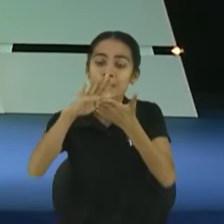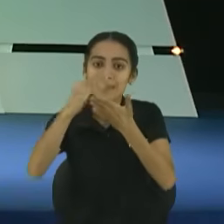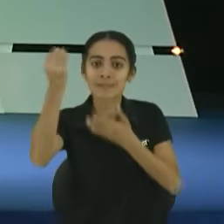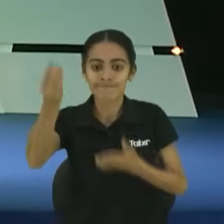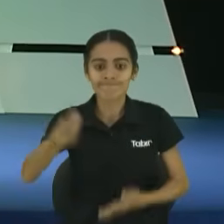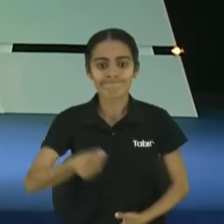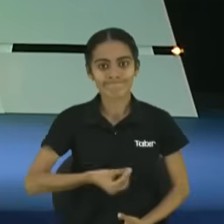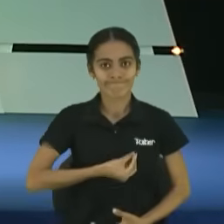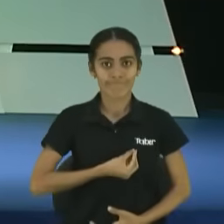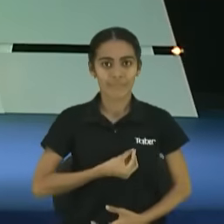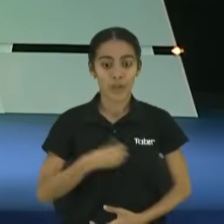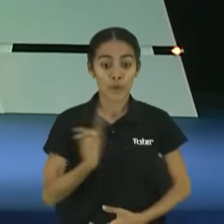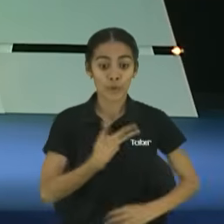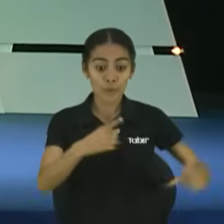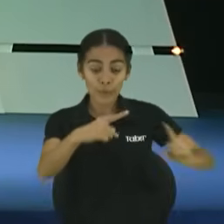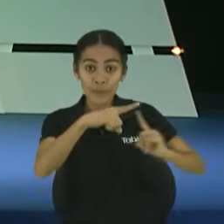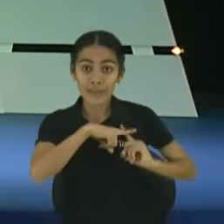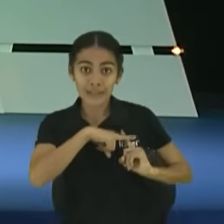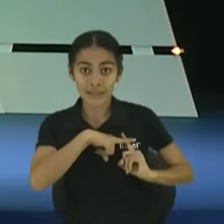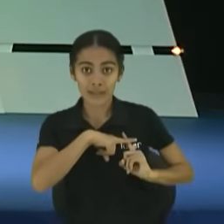lo que hace el Espíritu Santo es